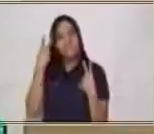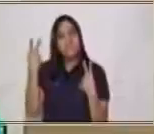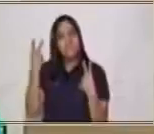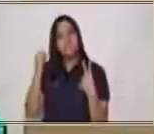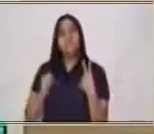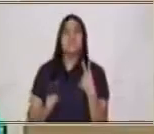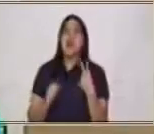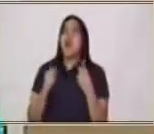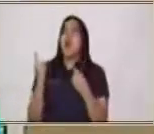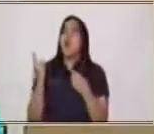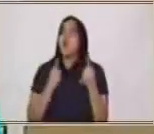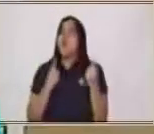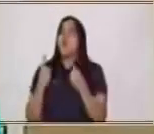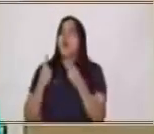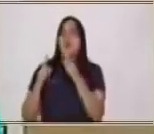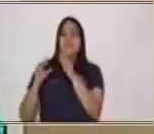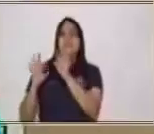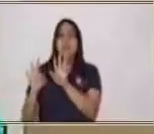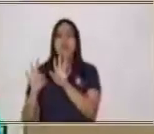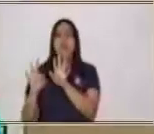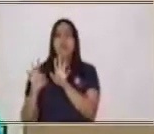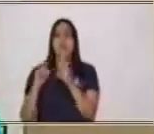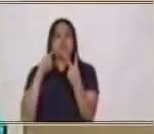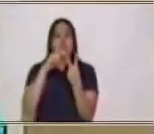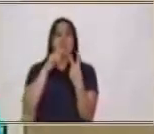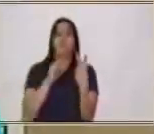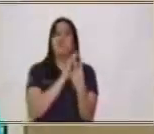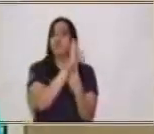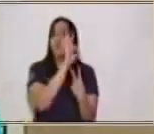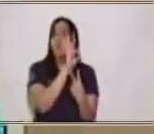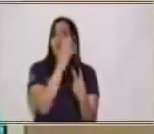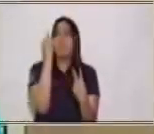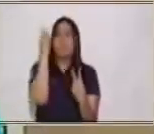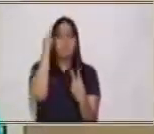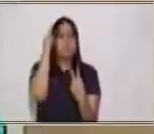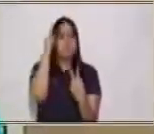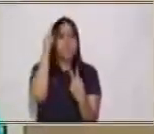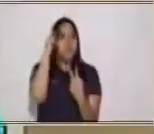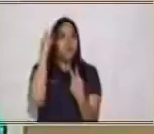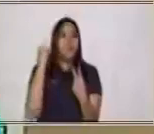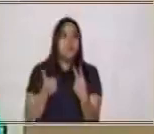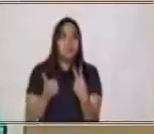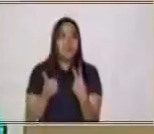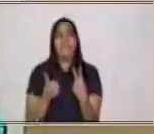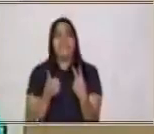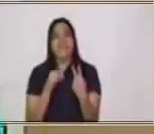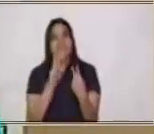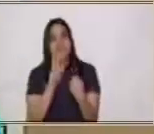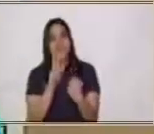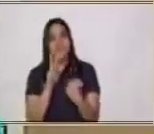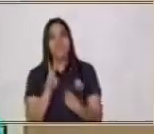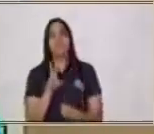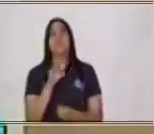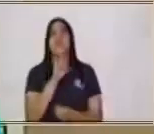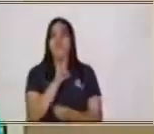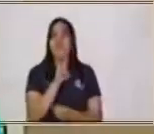es la raíz de 8u al cubo? Muy bien, es 2u. ¿Y